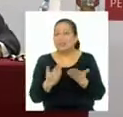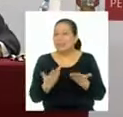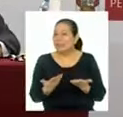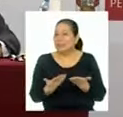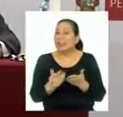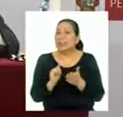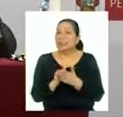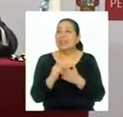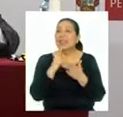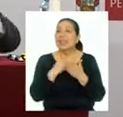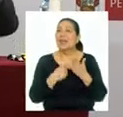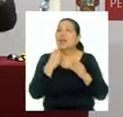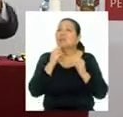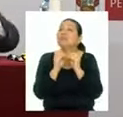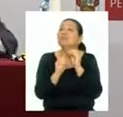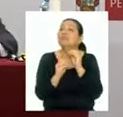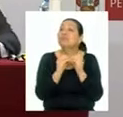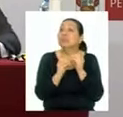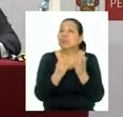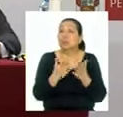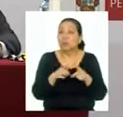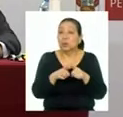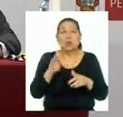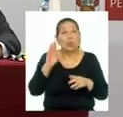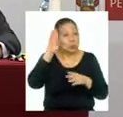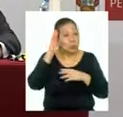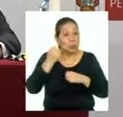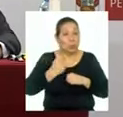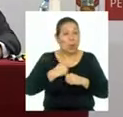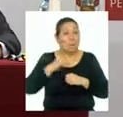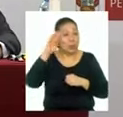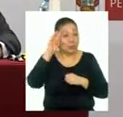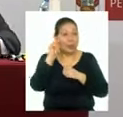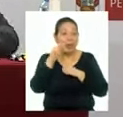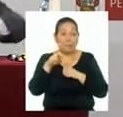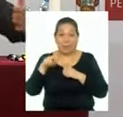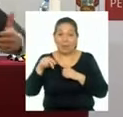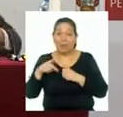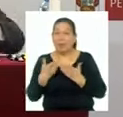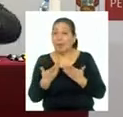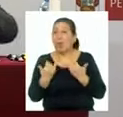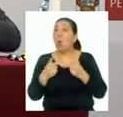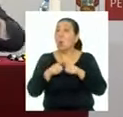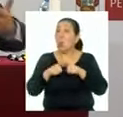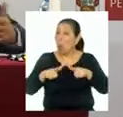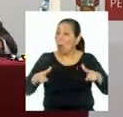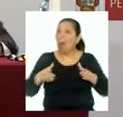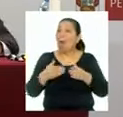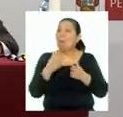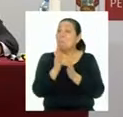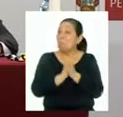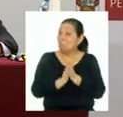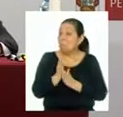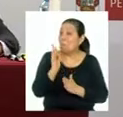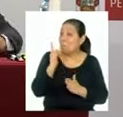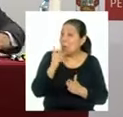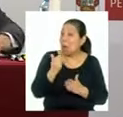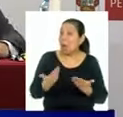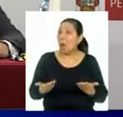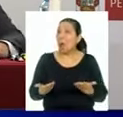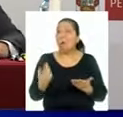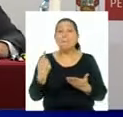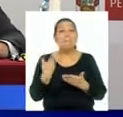lo que debe ser el tratamiento de las comisarías en la Policía Nacional del Perú, es decir, espacios agradables para el público, pero